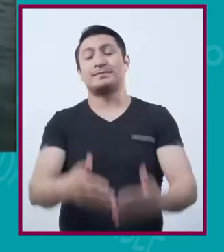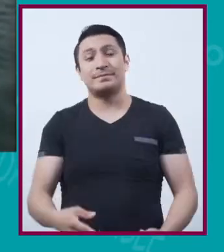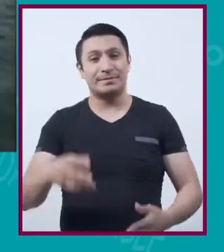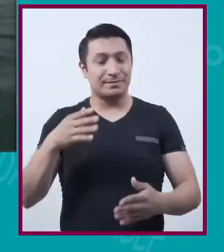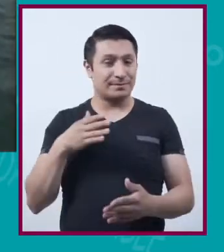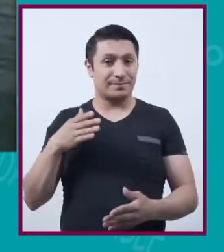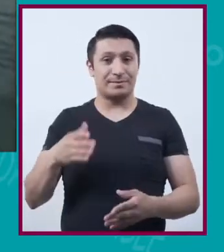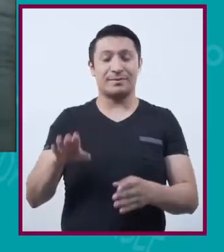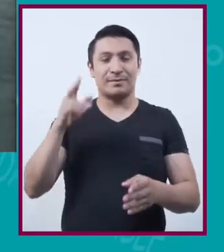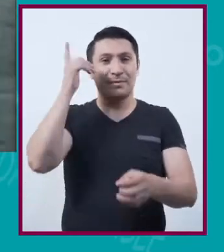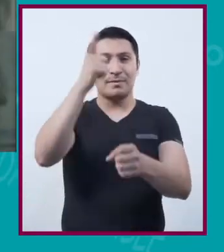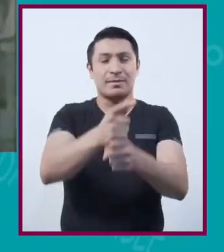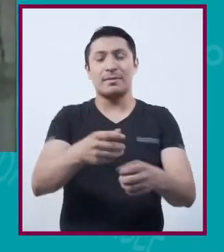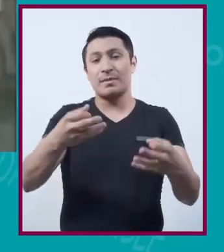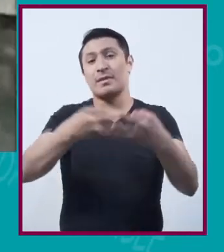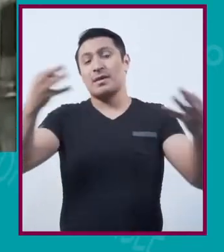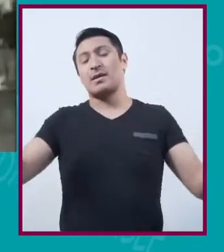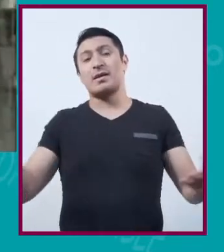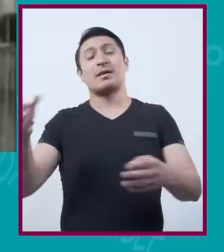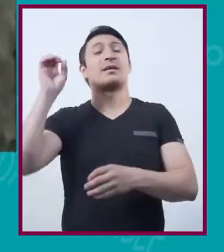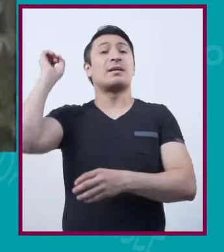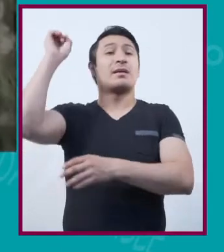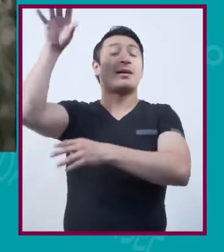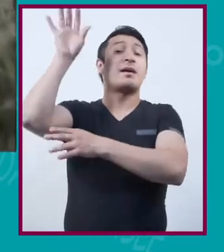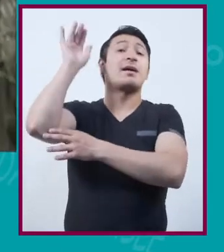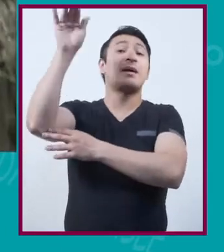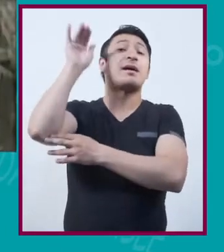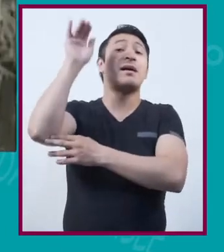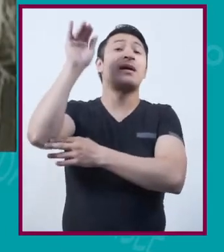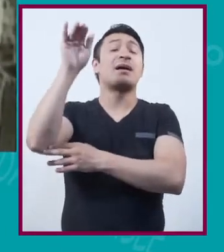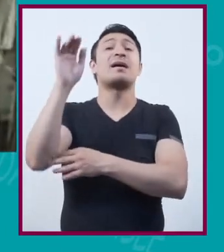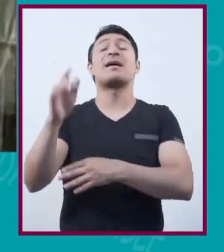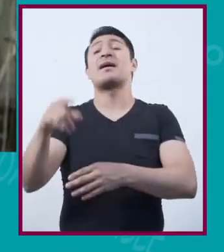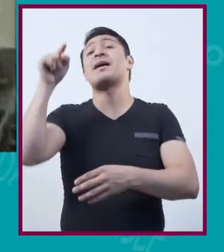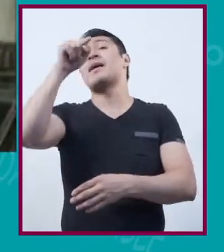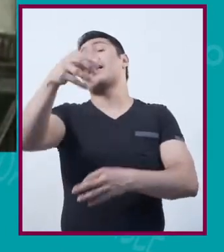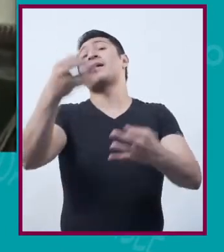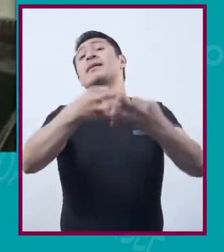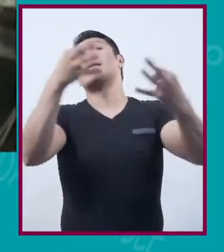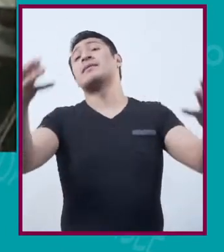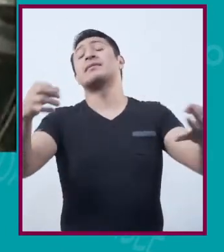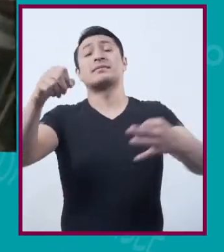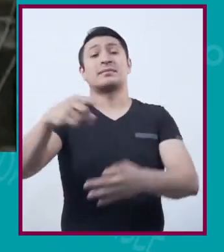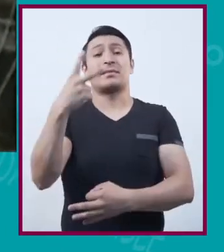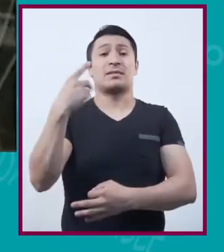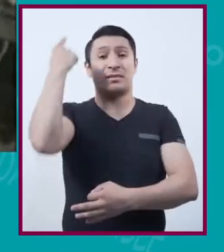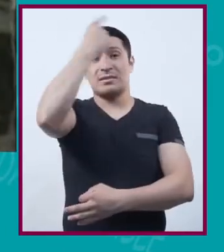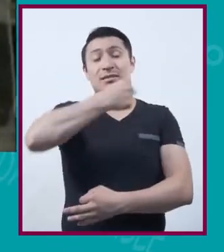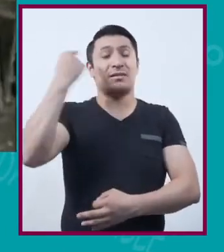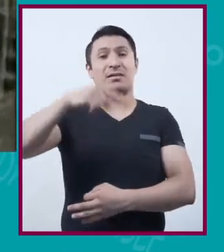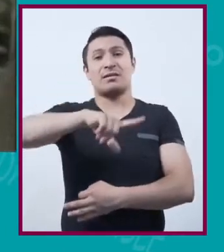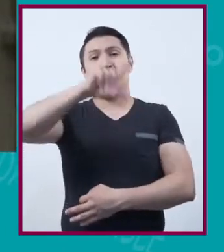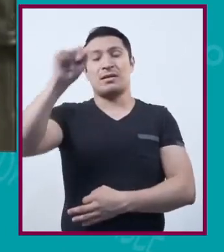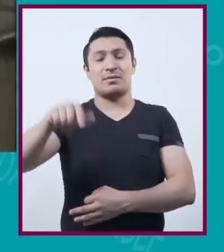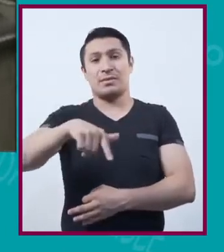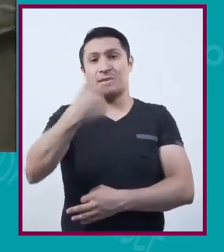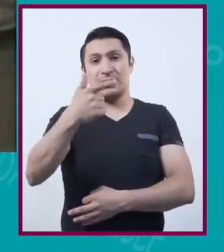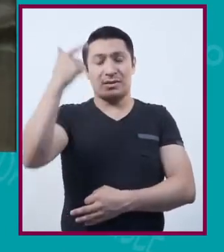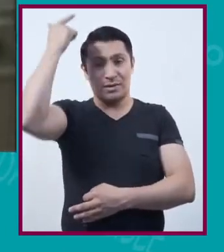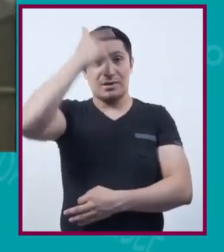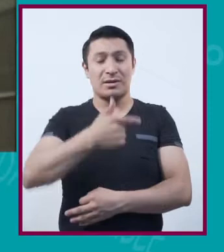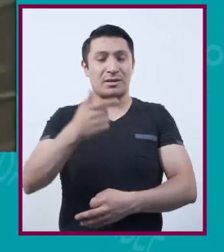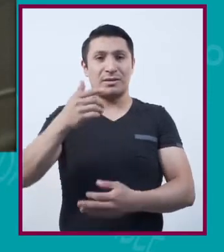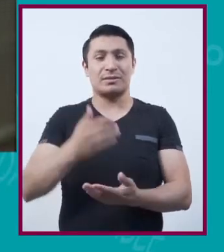iba adelante del almirante, halló tierra e hizo las señas que el almirante había mandado. A las 2 horas después de